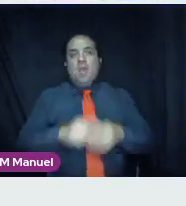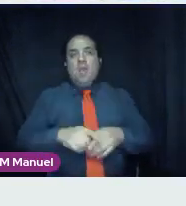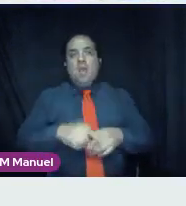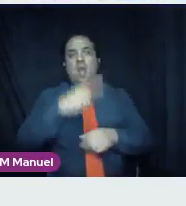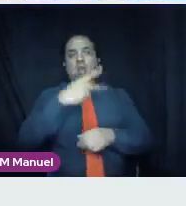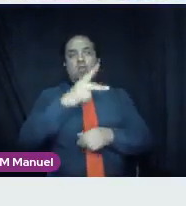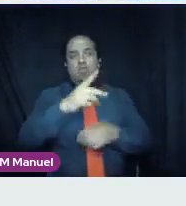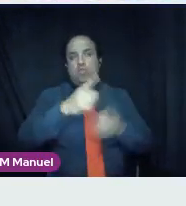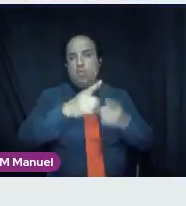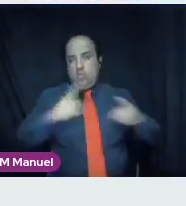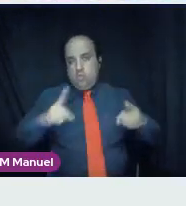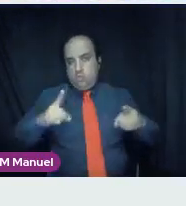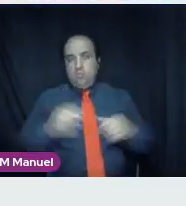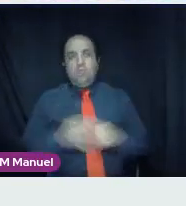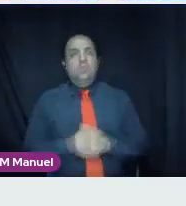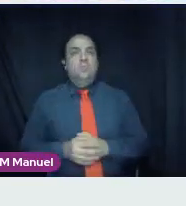También,